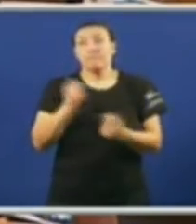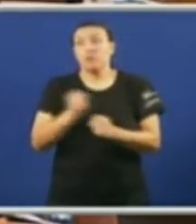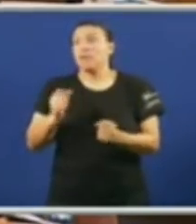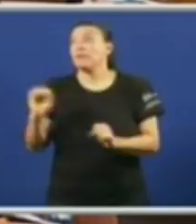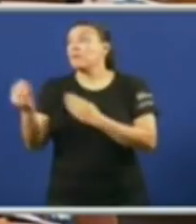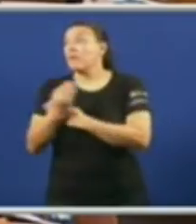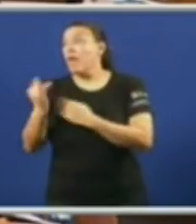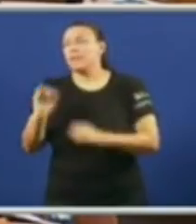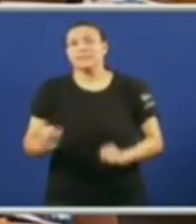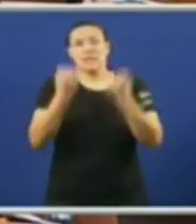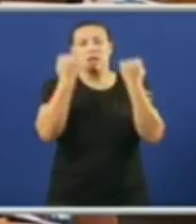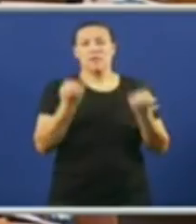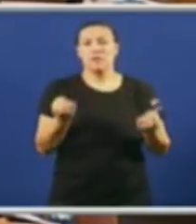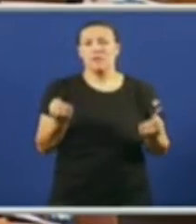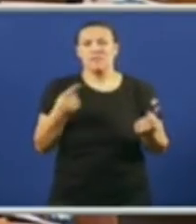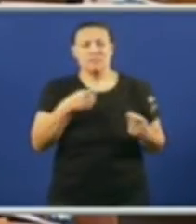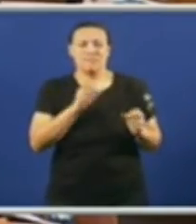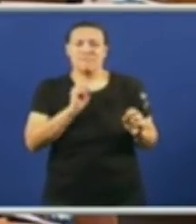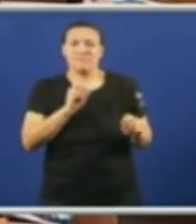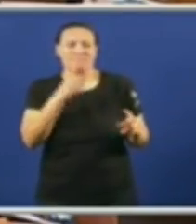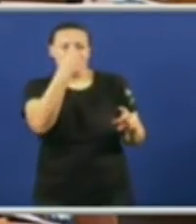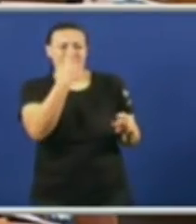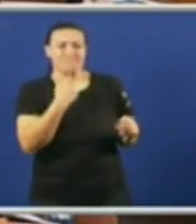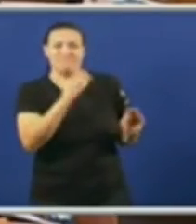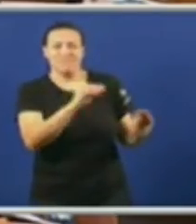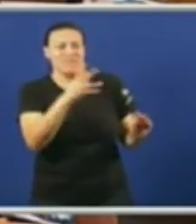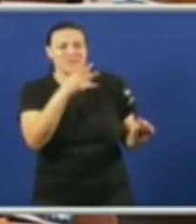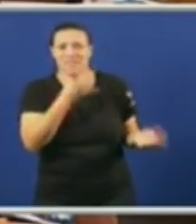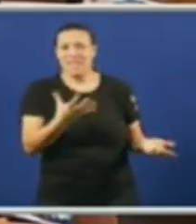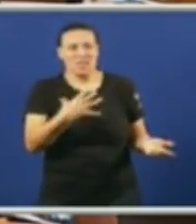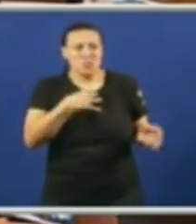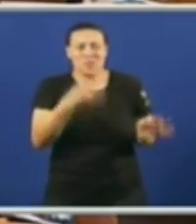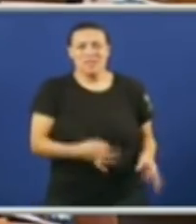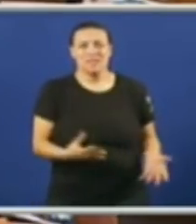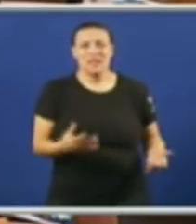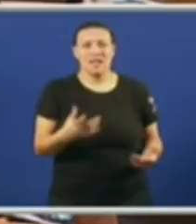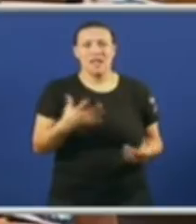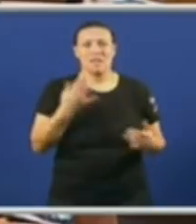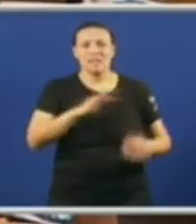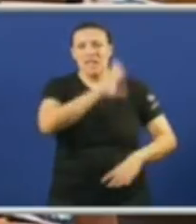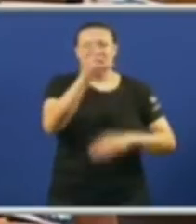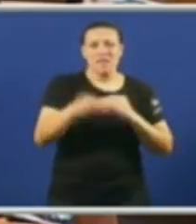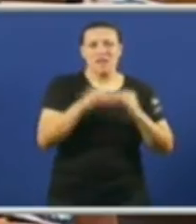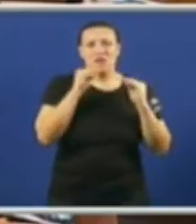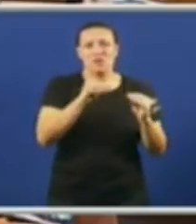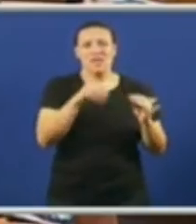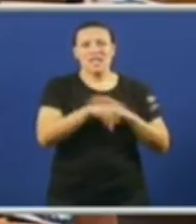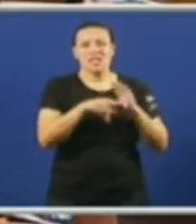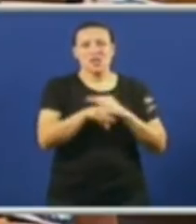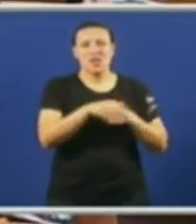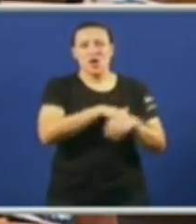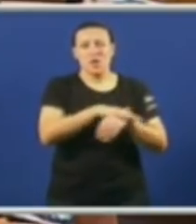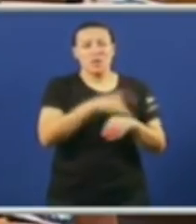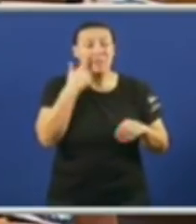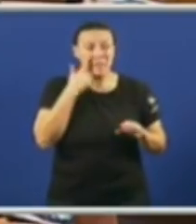é o peor retrato que pode facerse vostede a sí mesmo e a emenda máis grande a súa xestión de